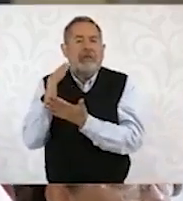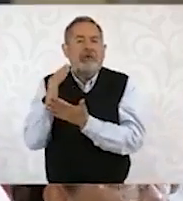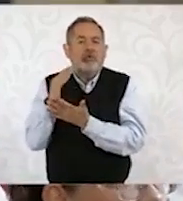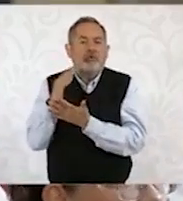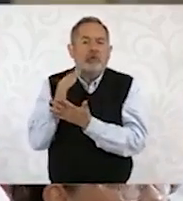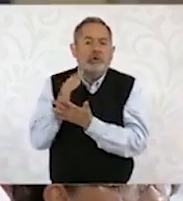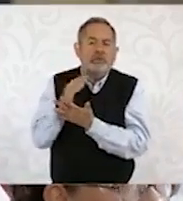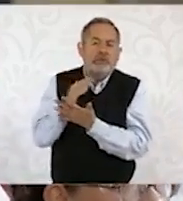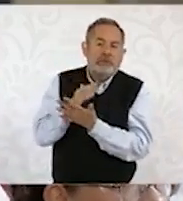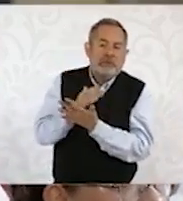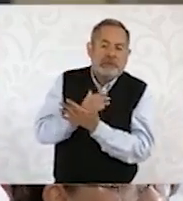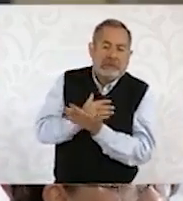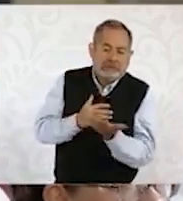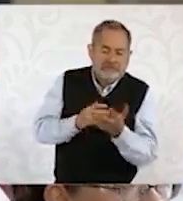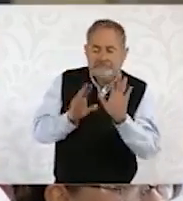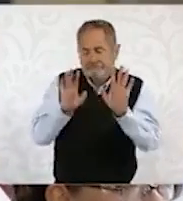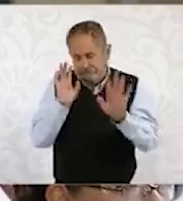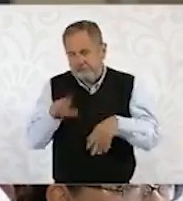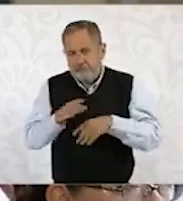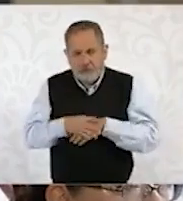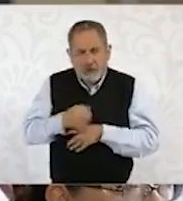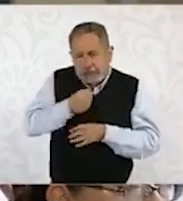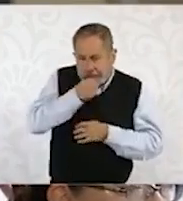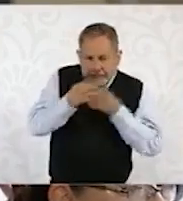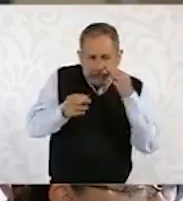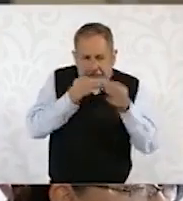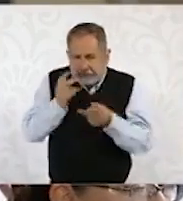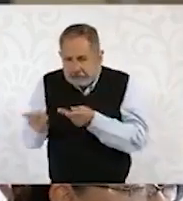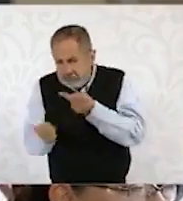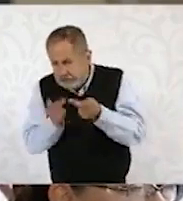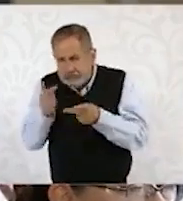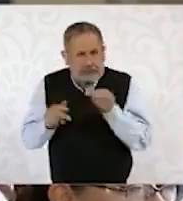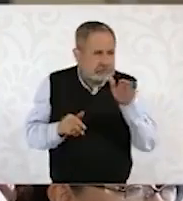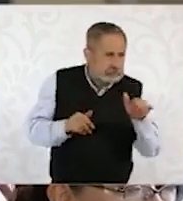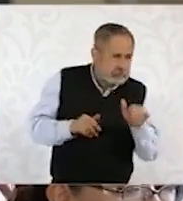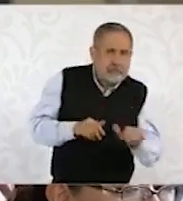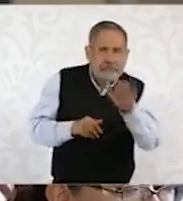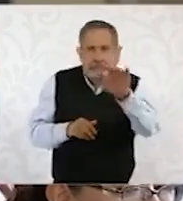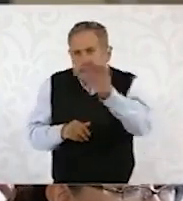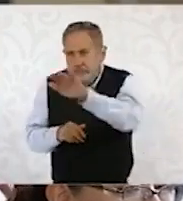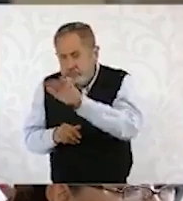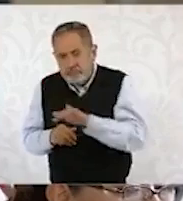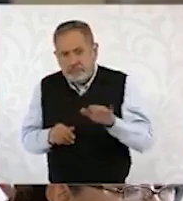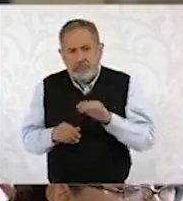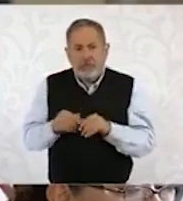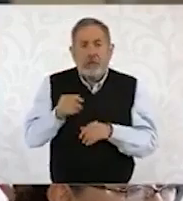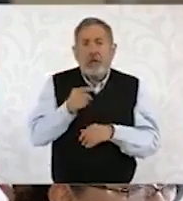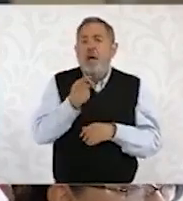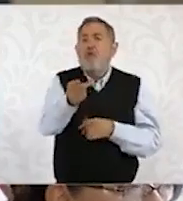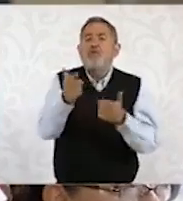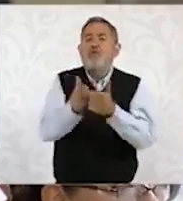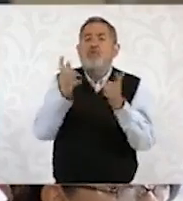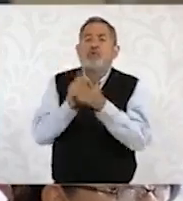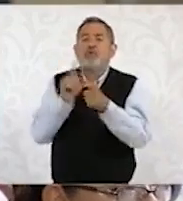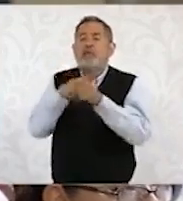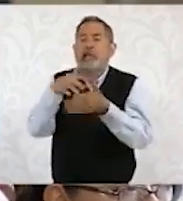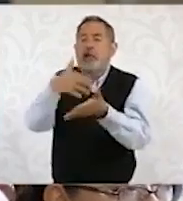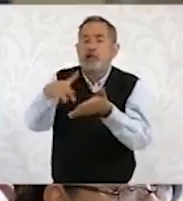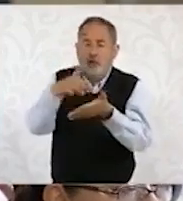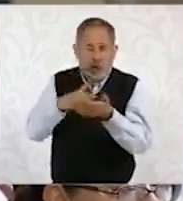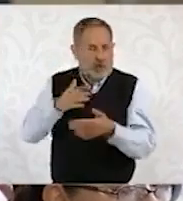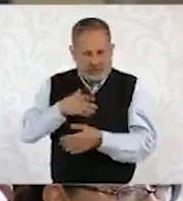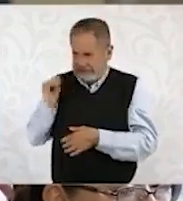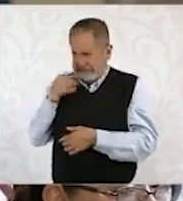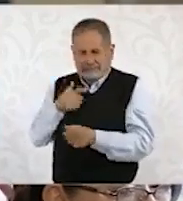realizando un reportaje de largo aliento con varios círculos de lectura. Incluso yo me acabo de inscribir al círculo de